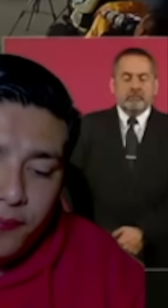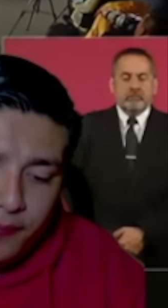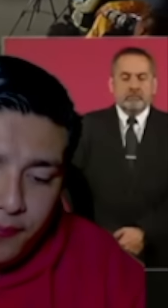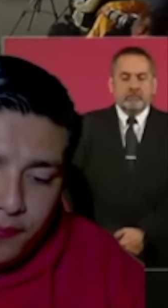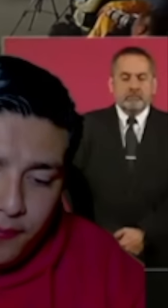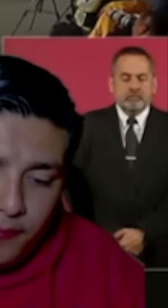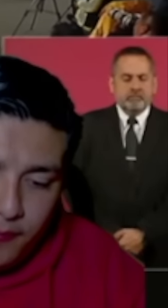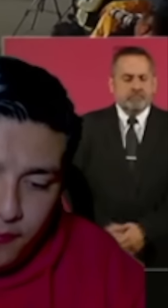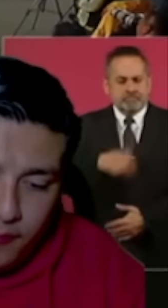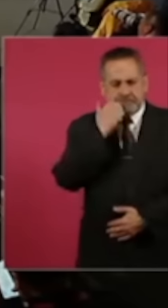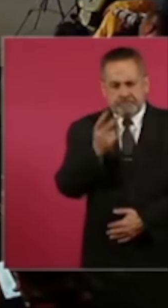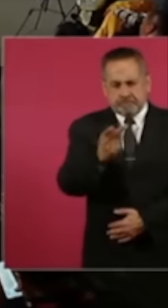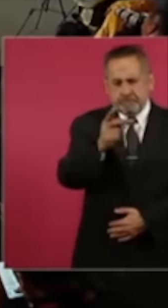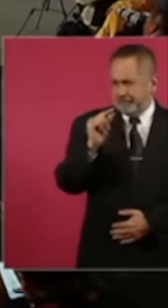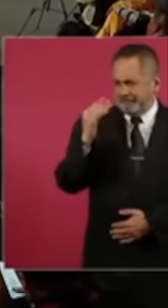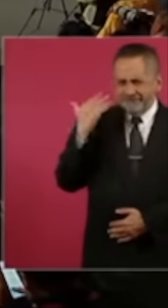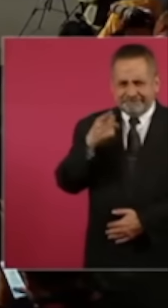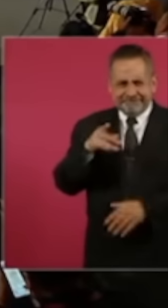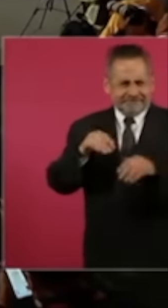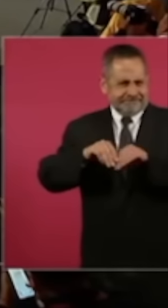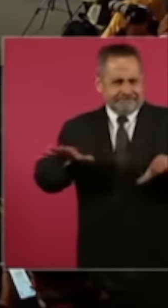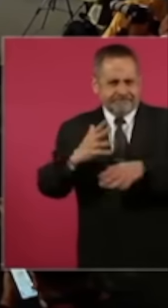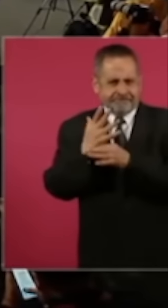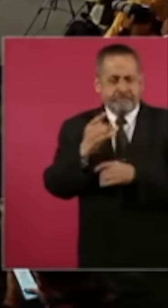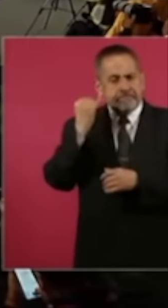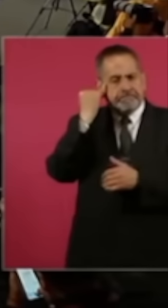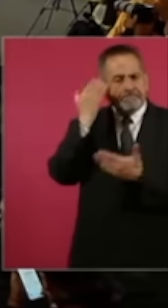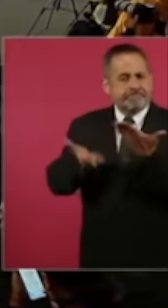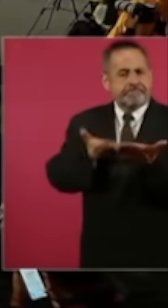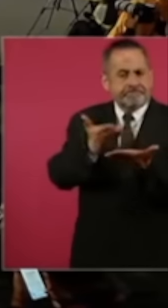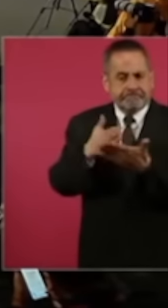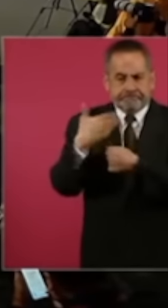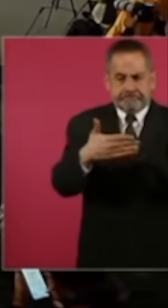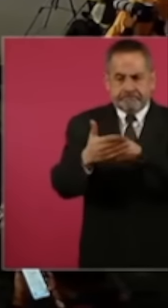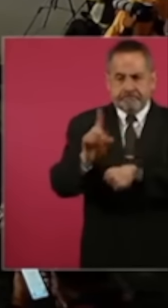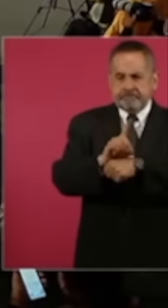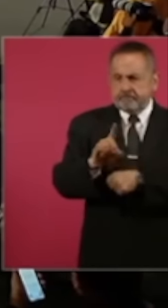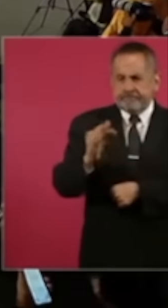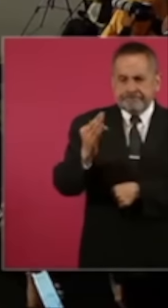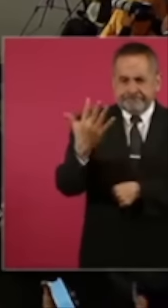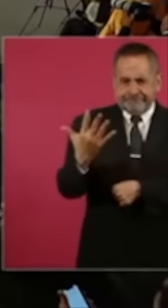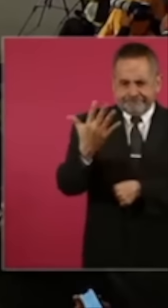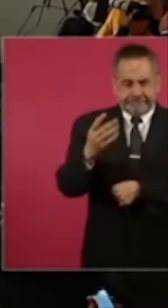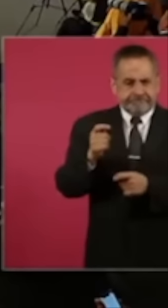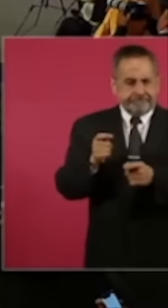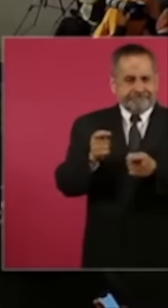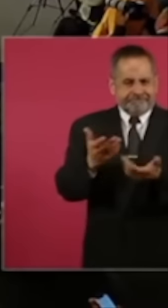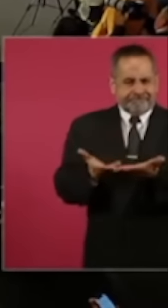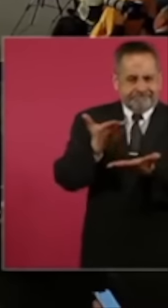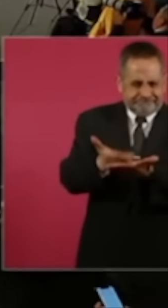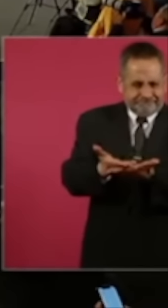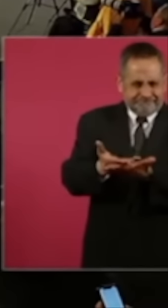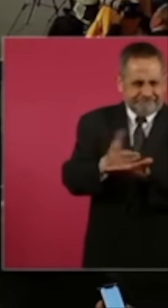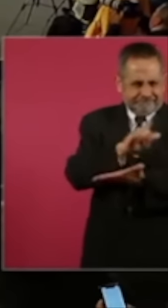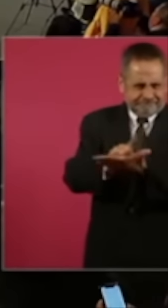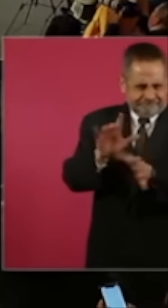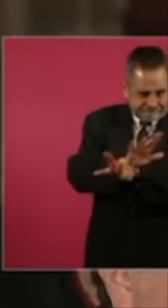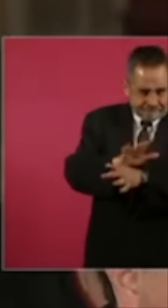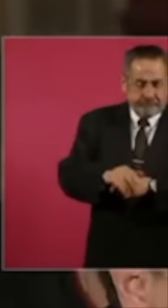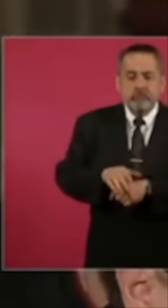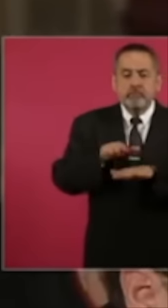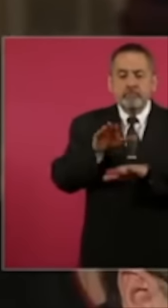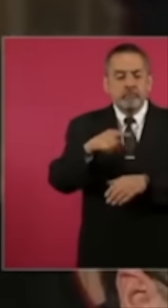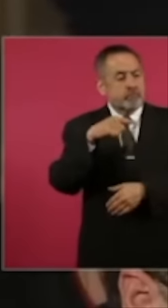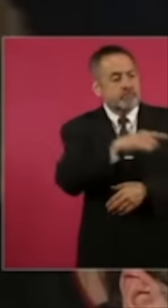los anuncios que ha dado en estos últimos días en torno a una de las iniciativas que presentará el próximo 5 de febrero, la que está relacionada con la desaparición de los organismos autónomos,